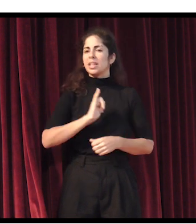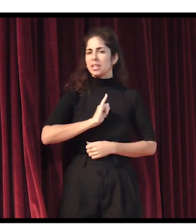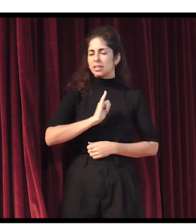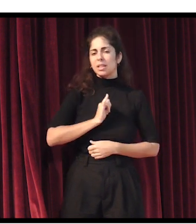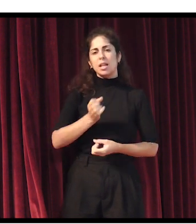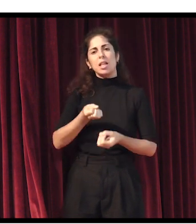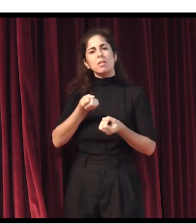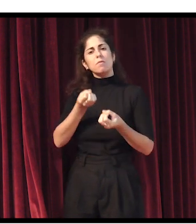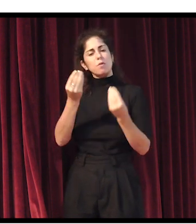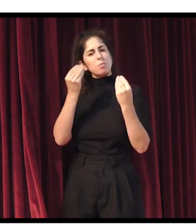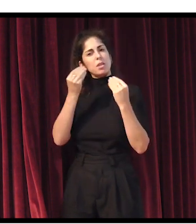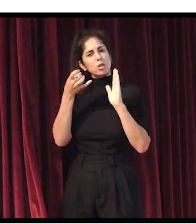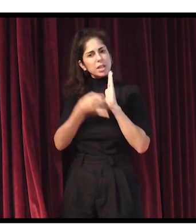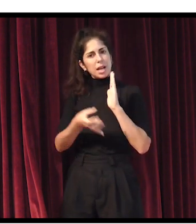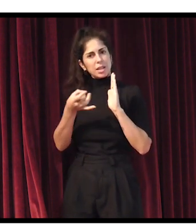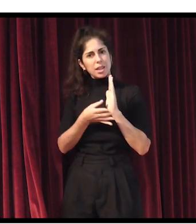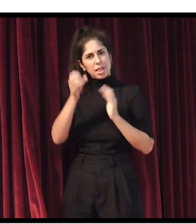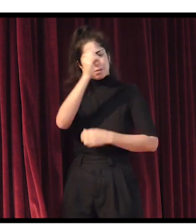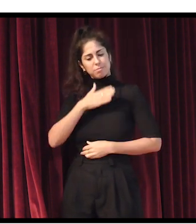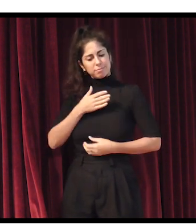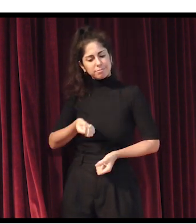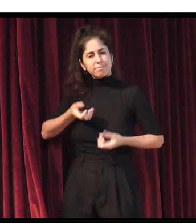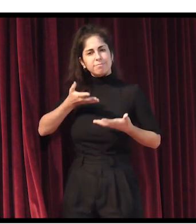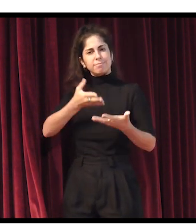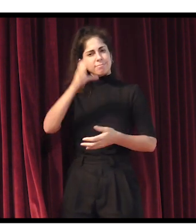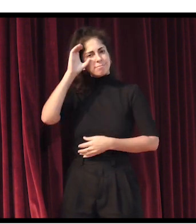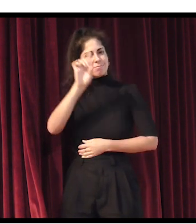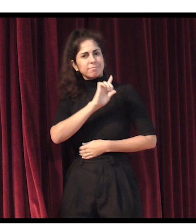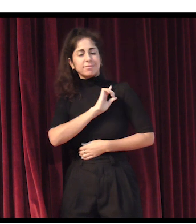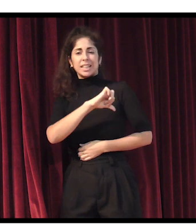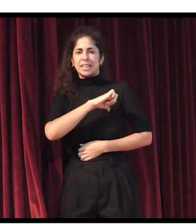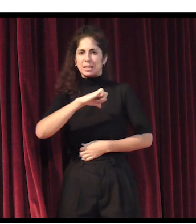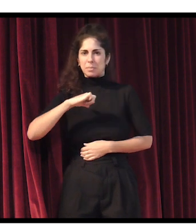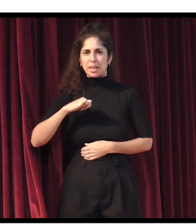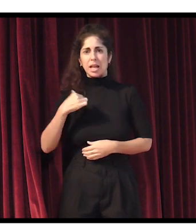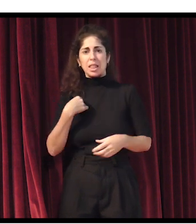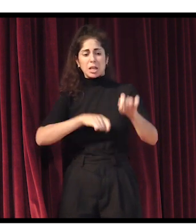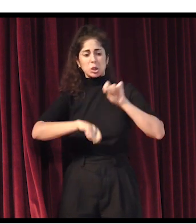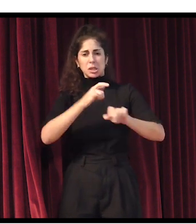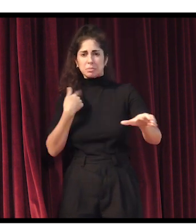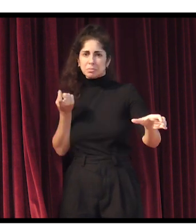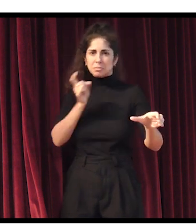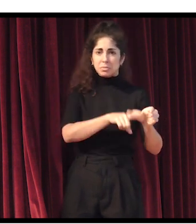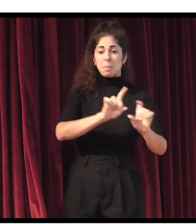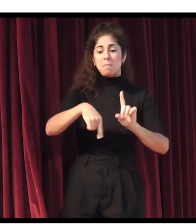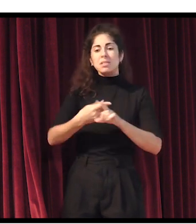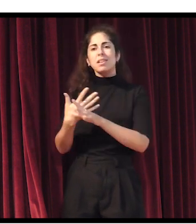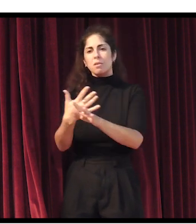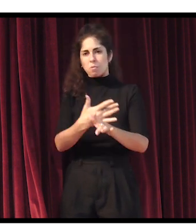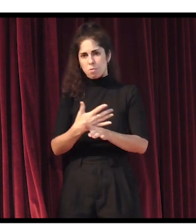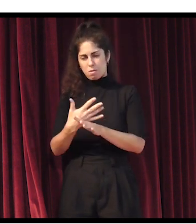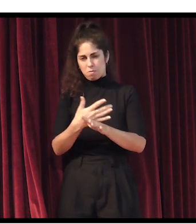de calidad, a expresar su opinión, a ser escuchado, a la intimidad, derecho a asociarse y derecho al juego. Todos